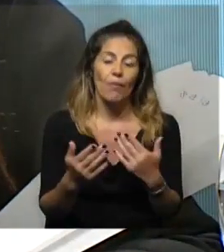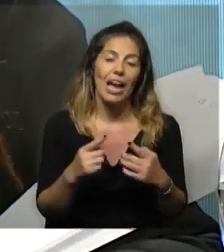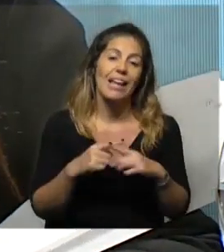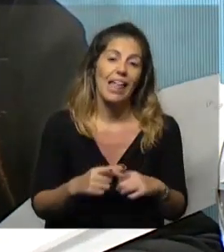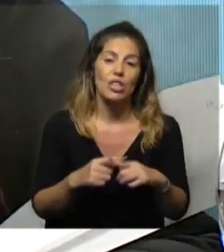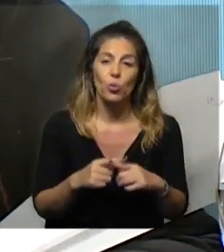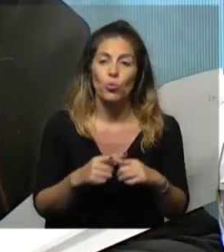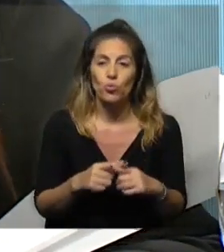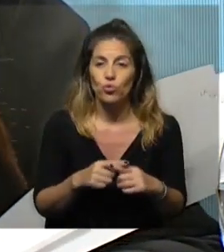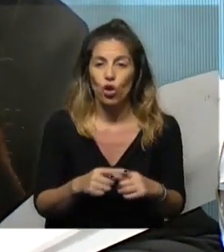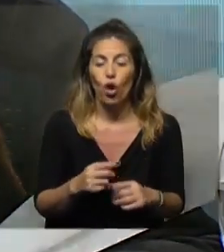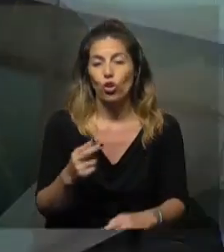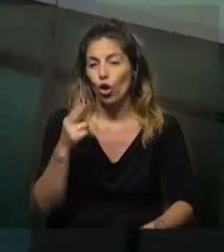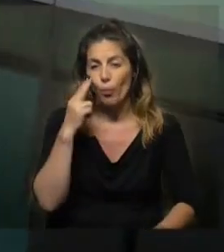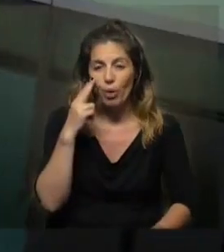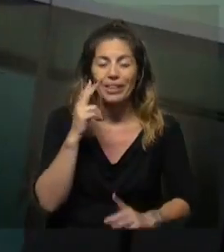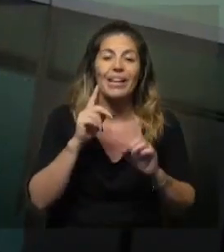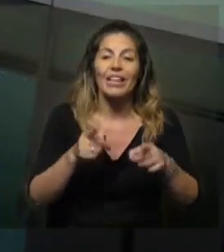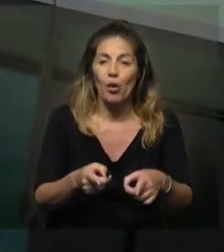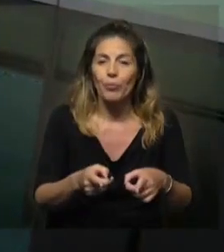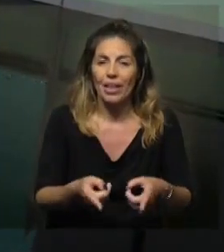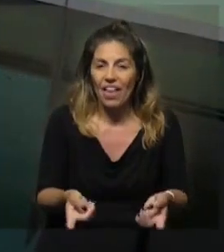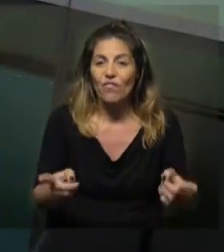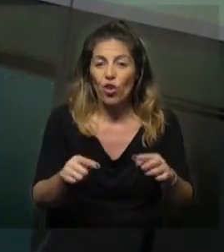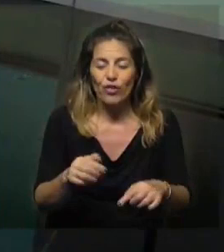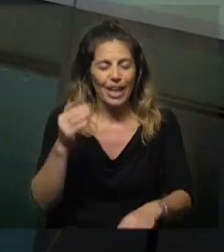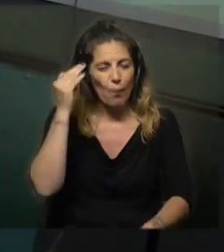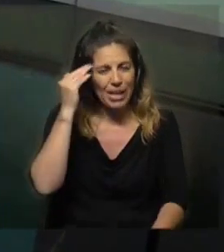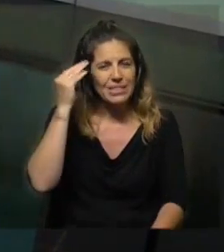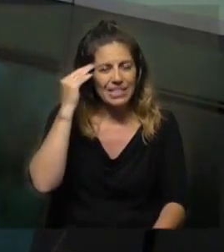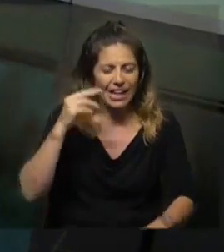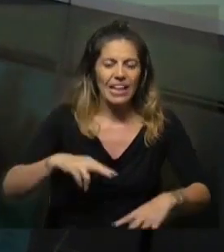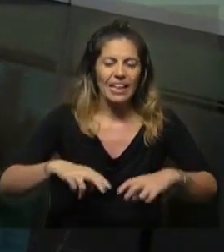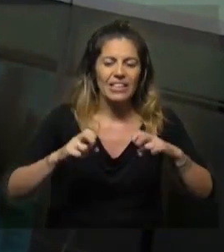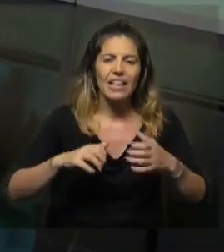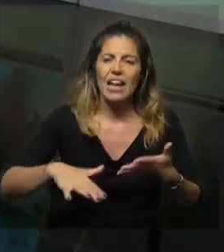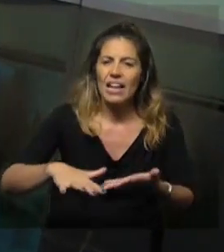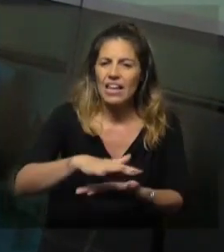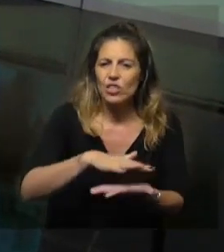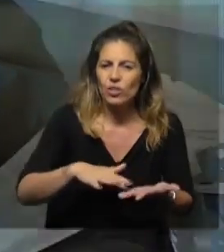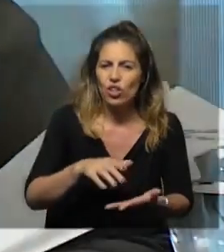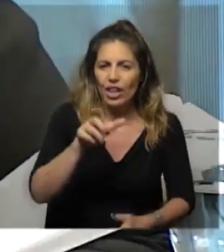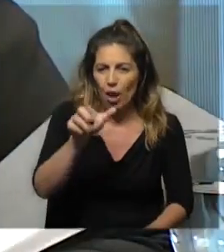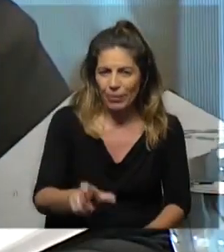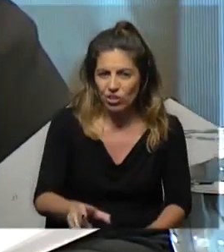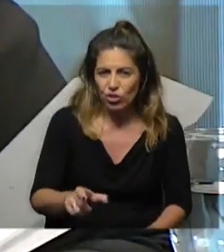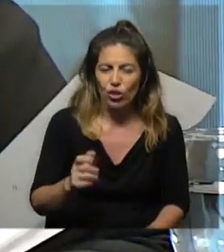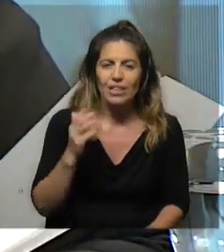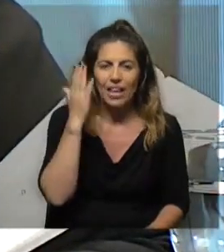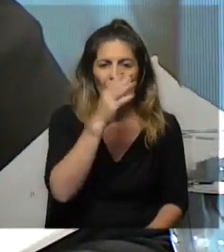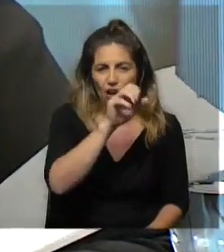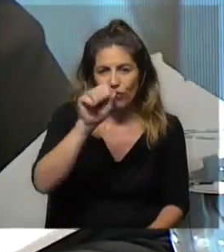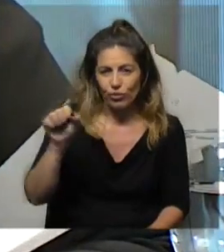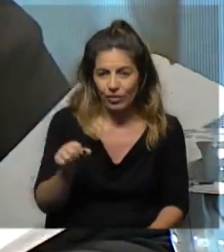discusión o toda la problemática también de volver a reflexionar y analizar la situación y condición de la población afrodescendiente en nuestro